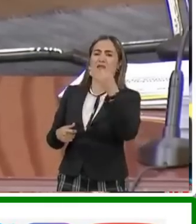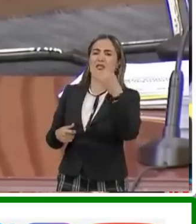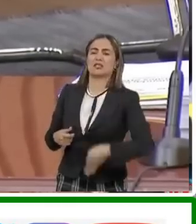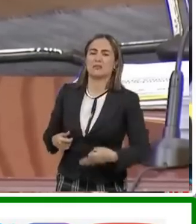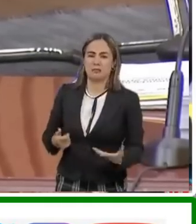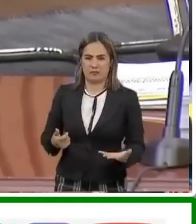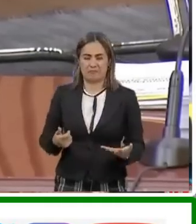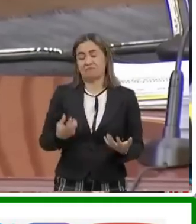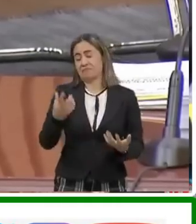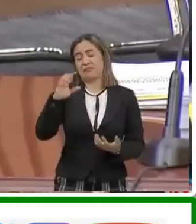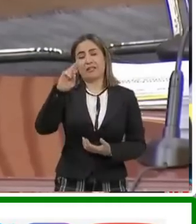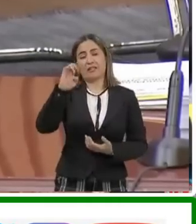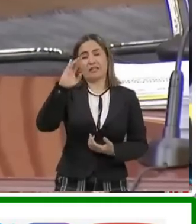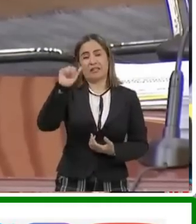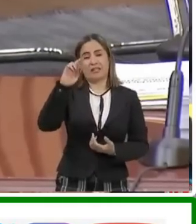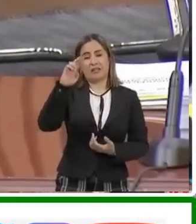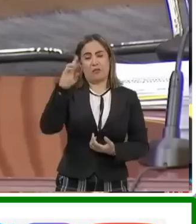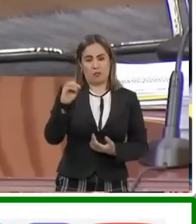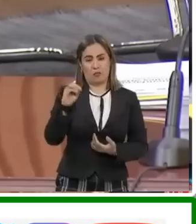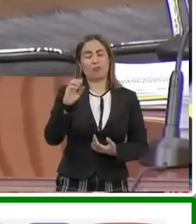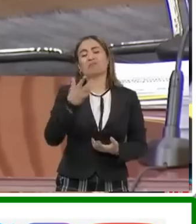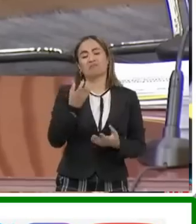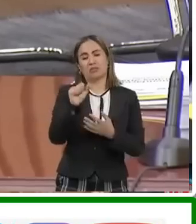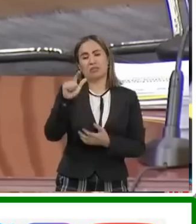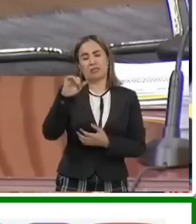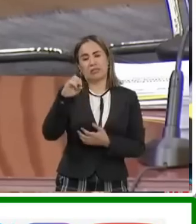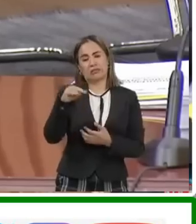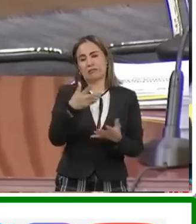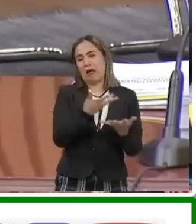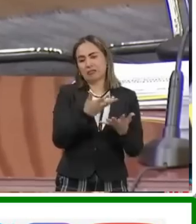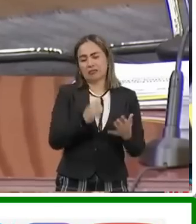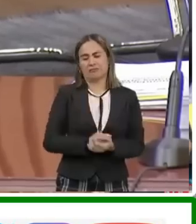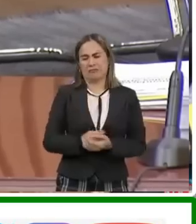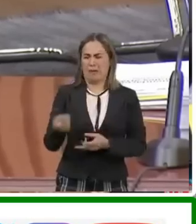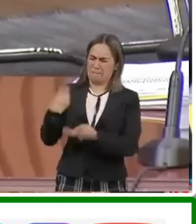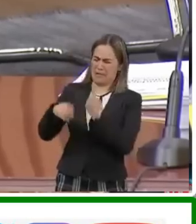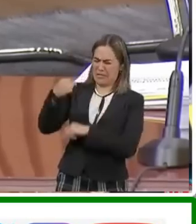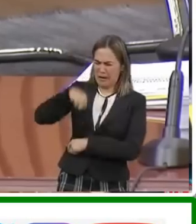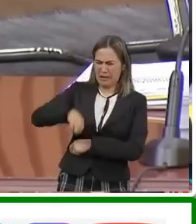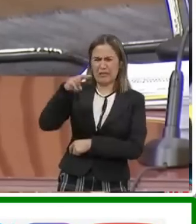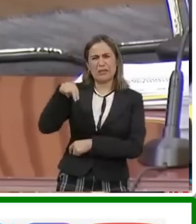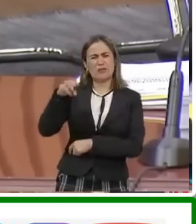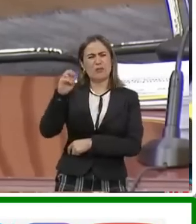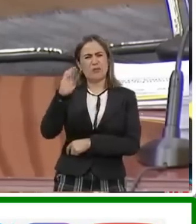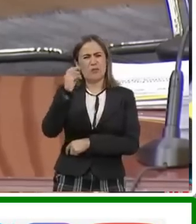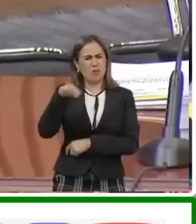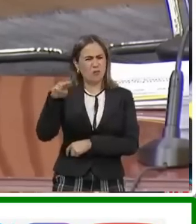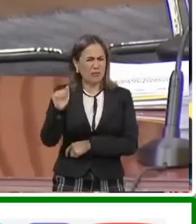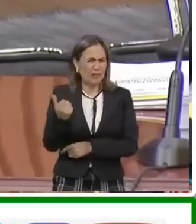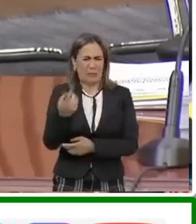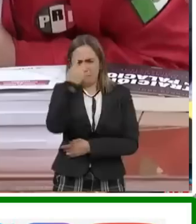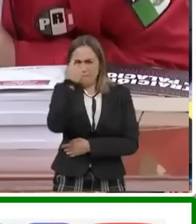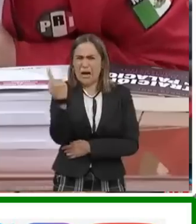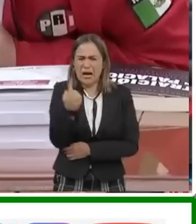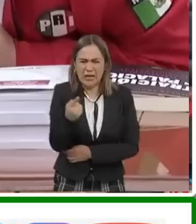como lo hizo Ricardo Salinas Pliego. Entonces, pues yo no sé por qué viene aquí Noroña a hablar de condonaciones de impuestos a Ricardo Salinas Pliego si